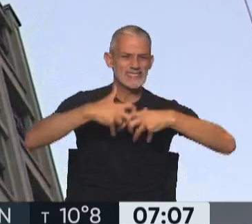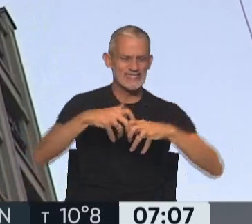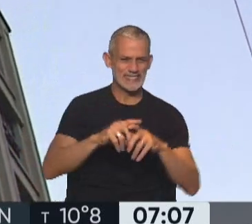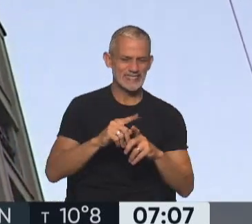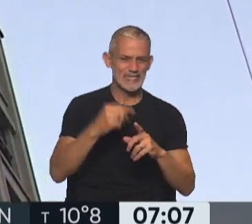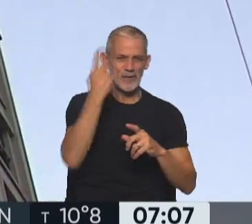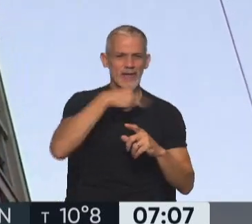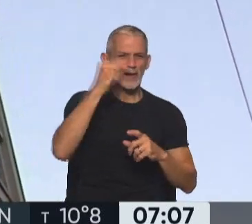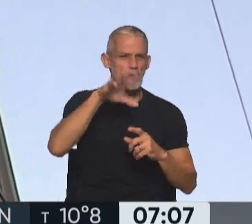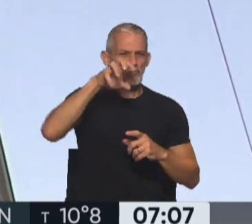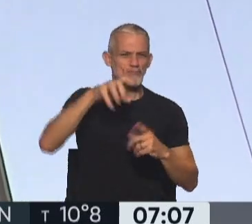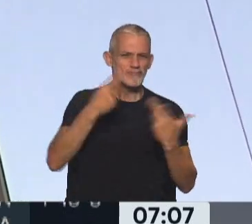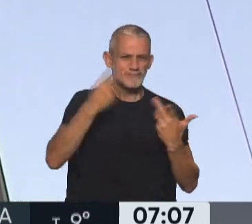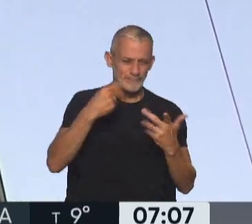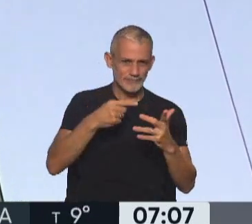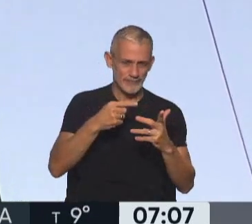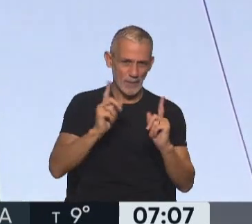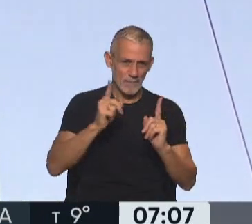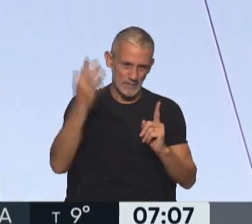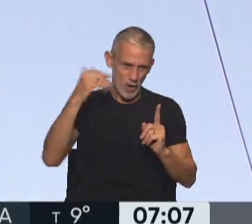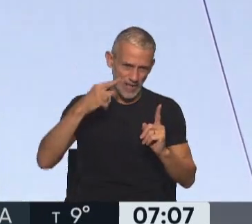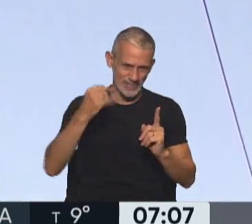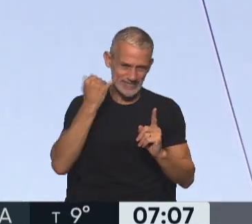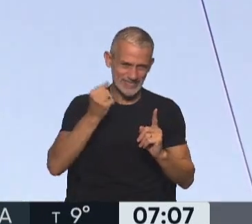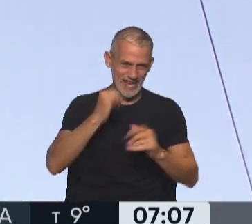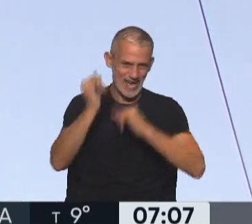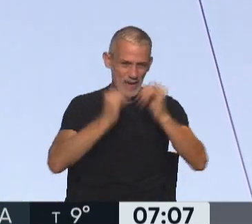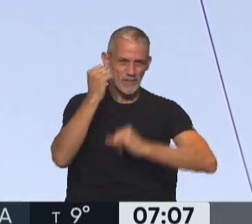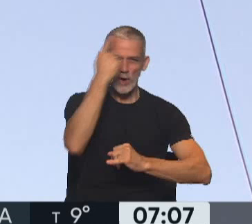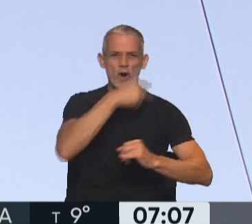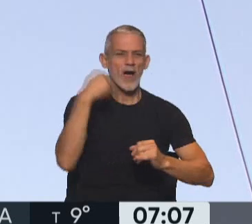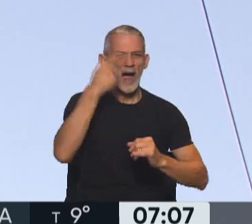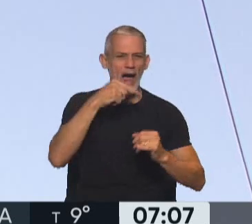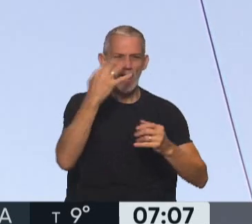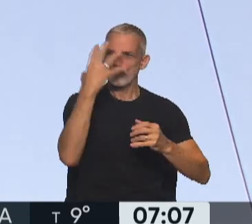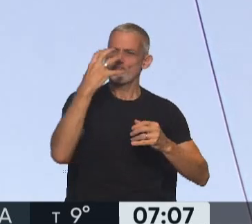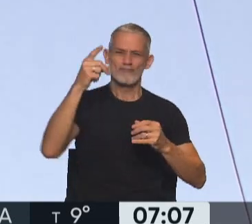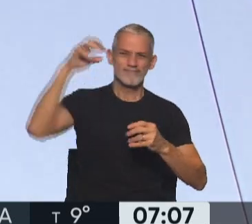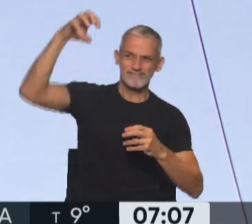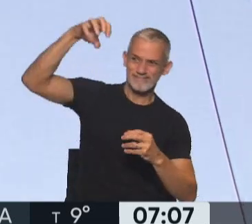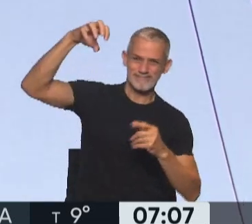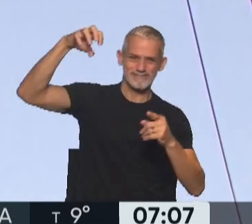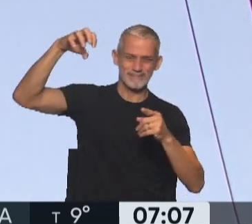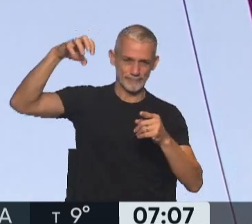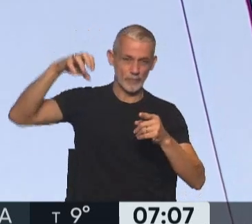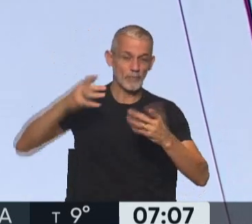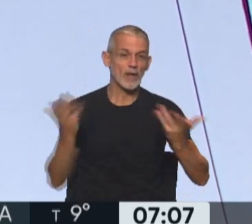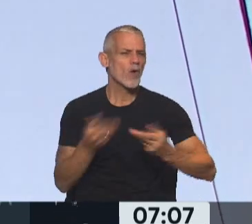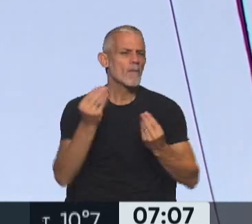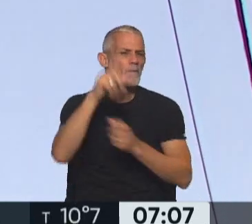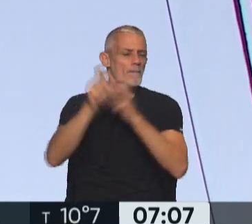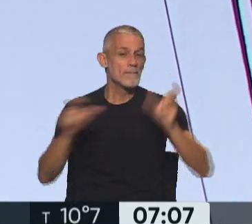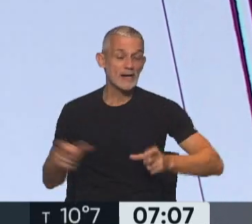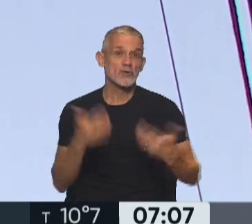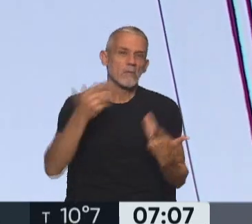datos de reconocimiento facial, datos biométricos, como bien adelantaban ustedes, que tiene que ver técnicamente, en un principio, a priori, con aquellas personas